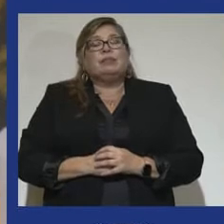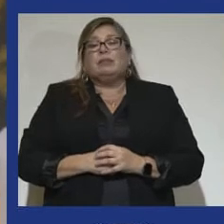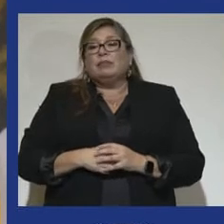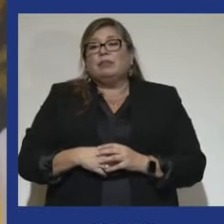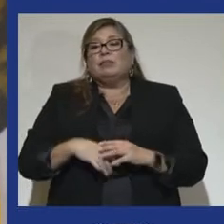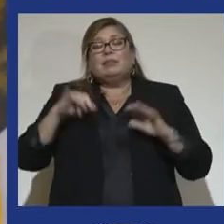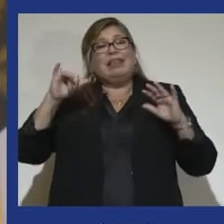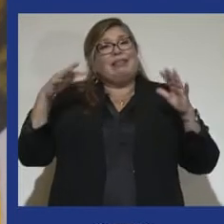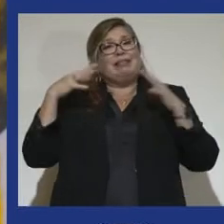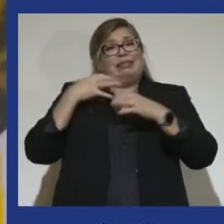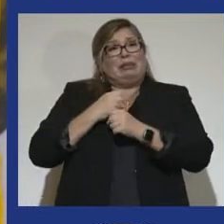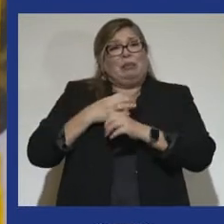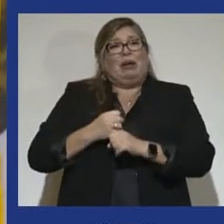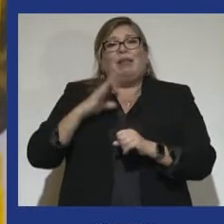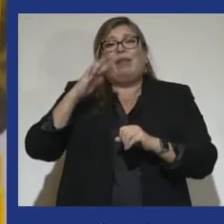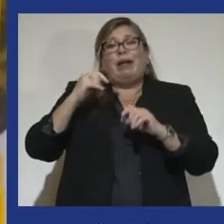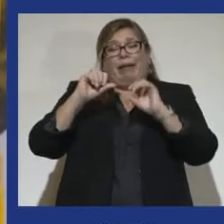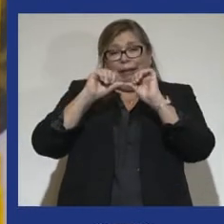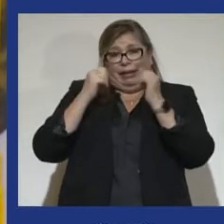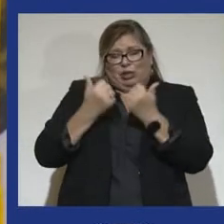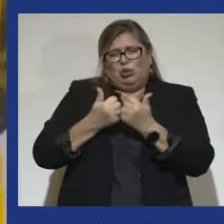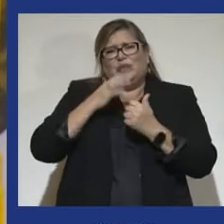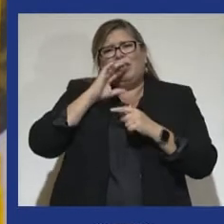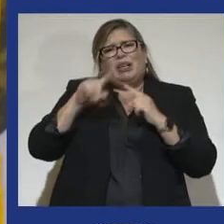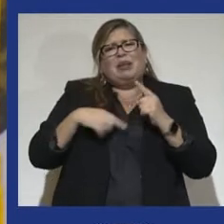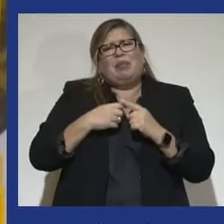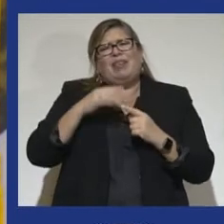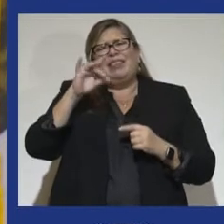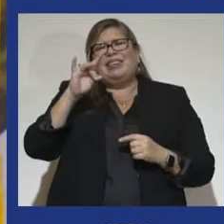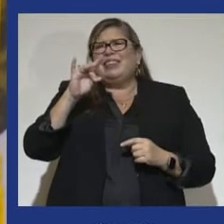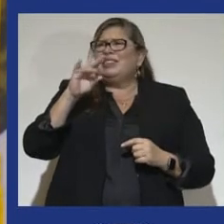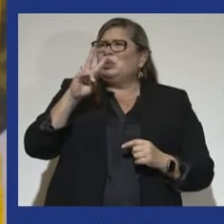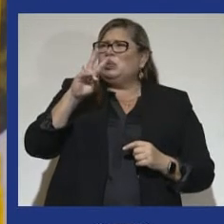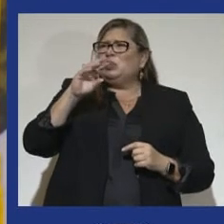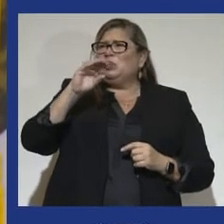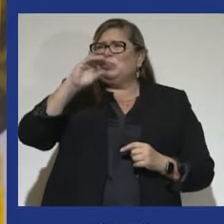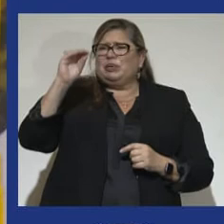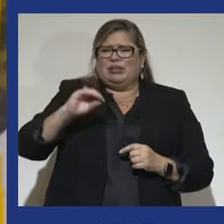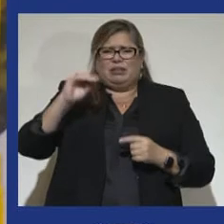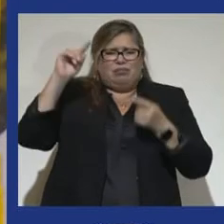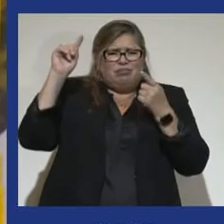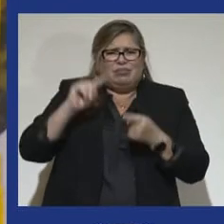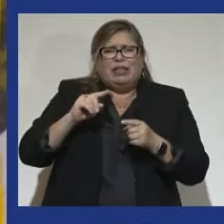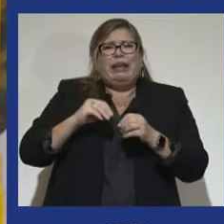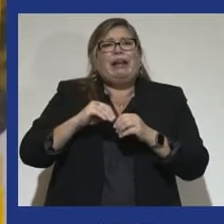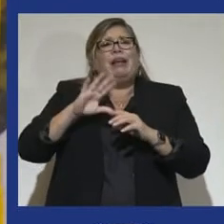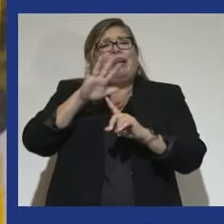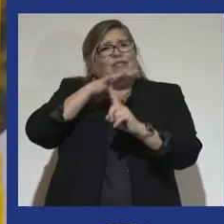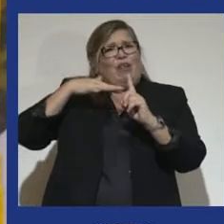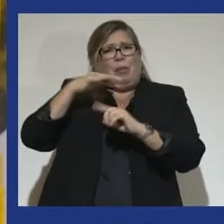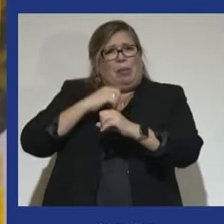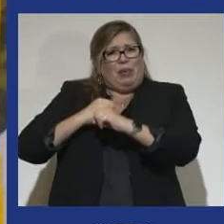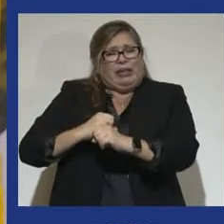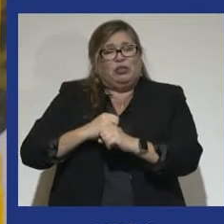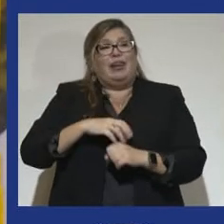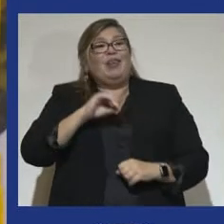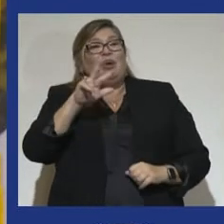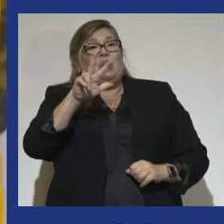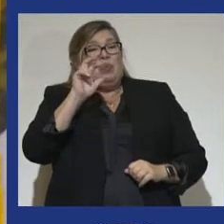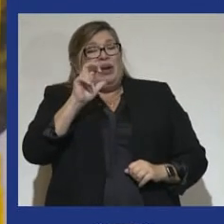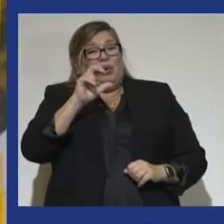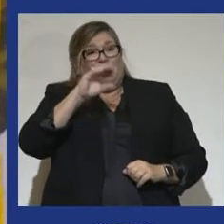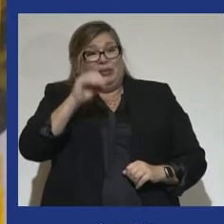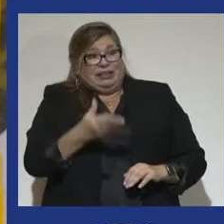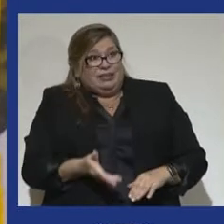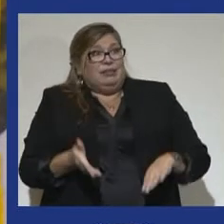alguien en la agencia escribió que una disminución de 82 por ciento de la